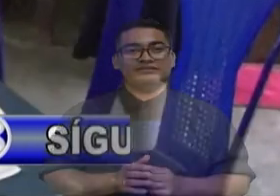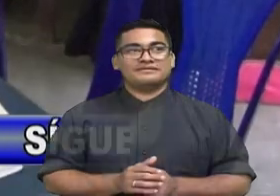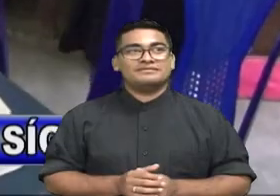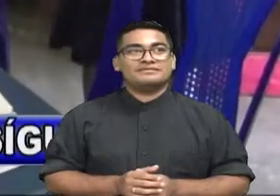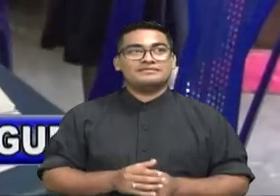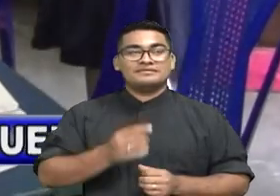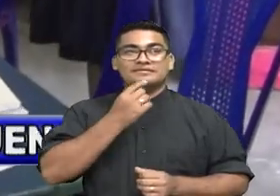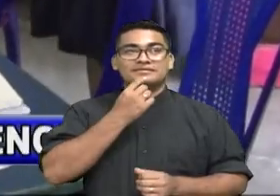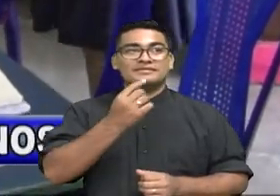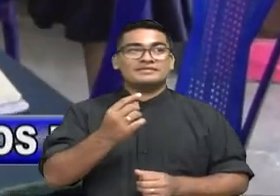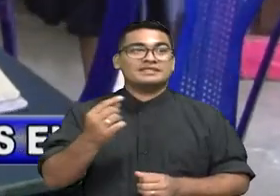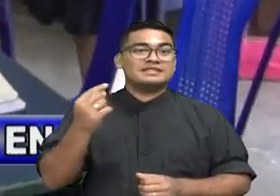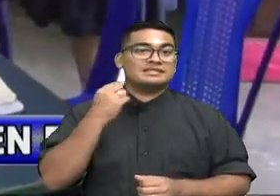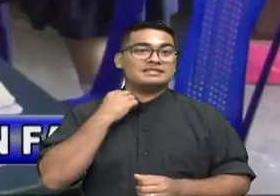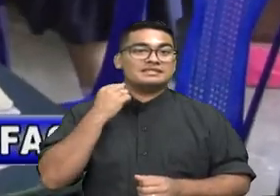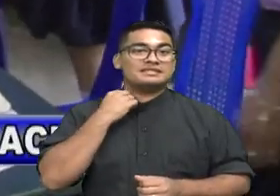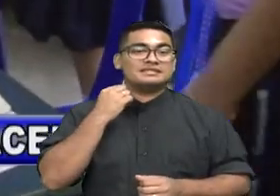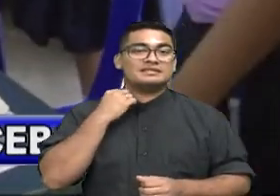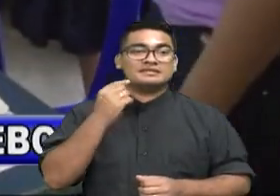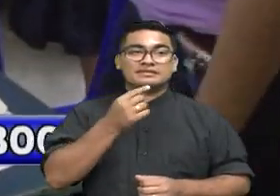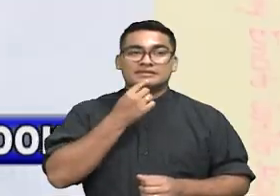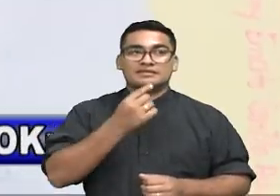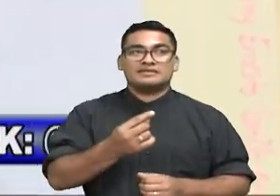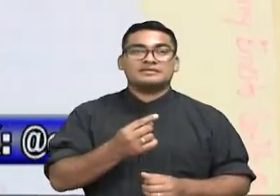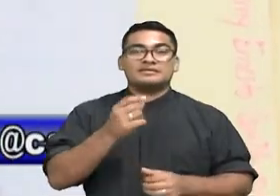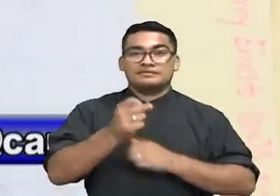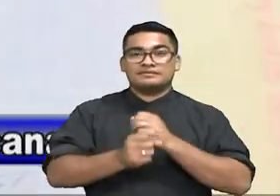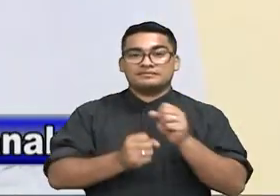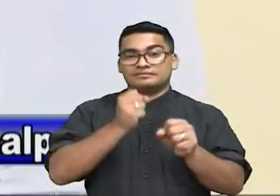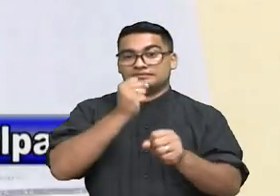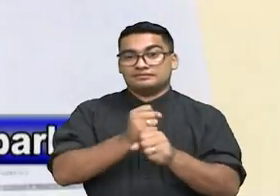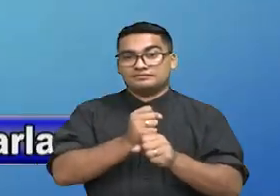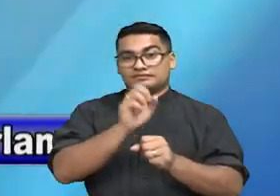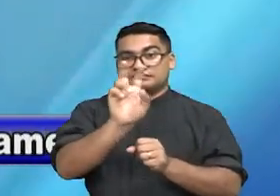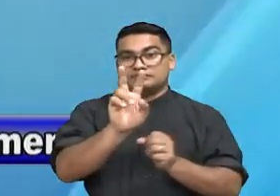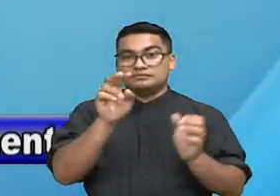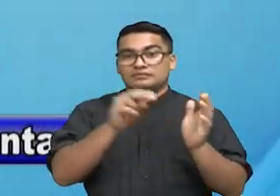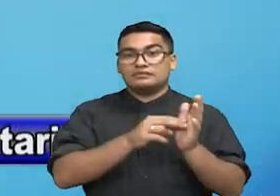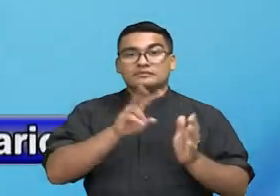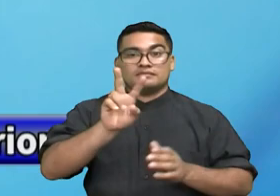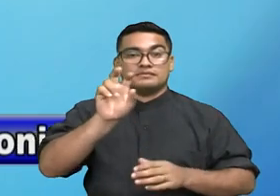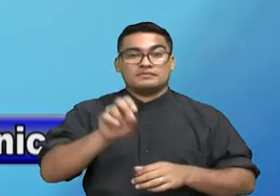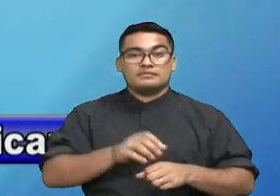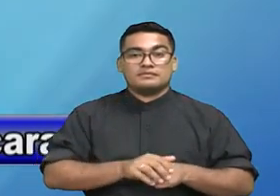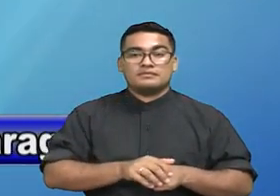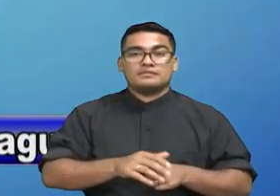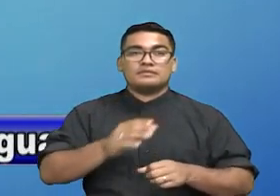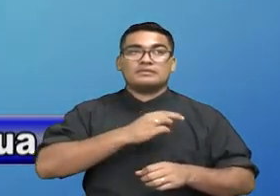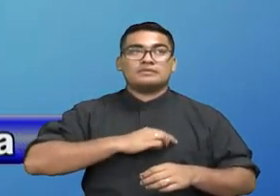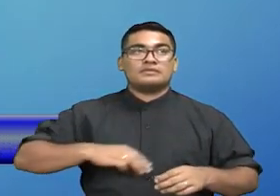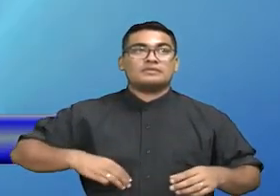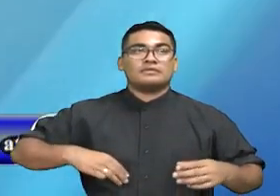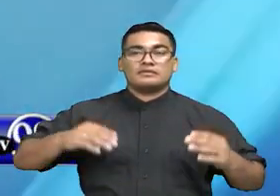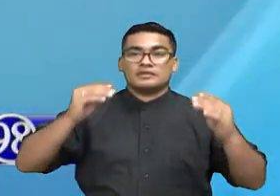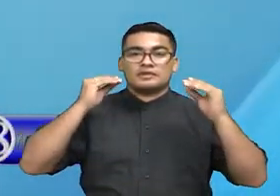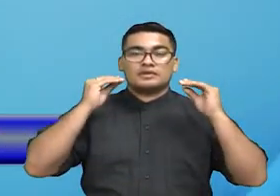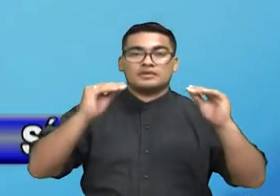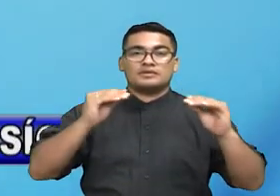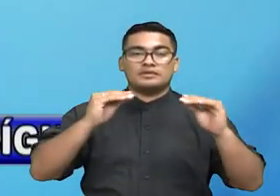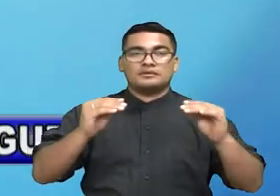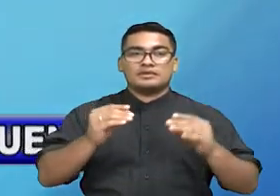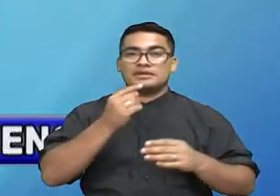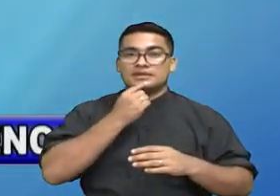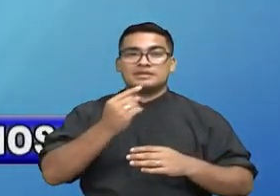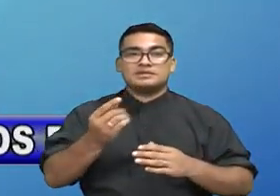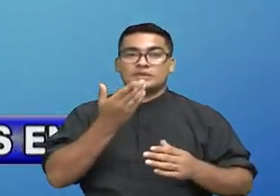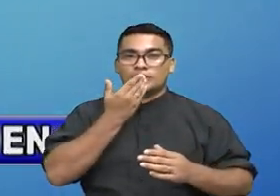A buen paso avanza la matrícula escolar para el año lectivo 2020. El Ministerio de Educación